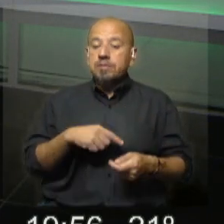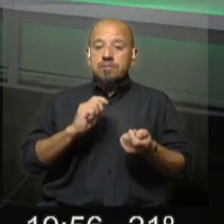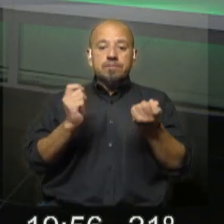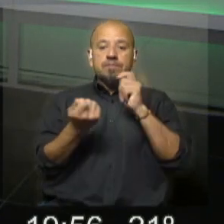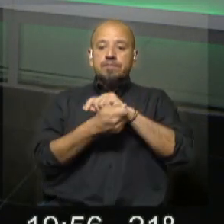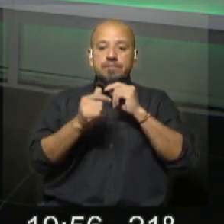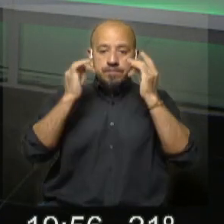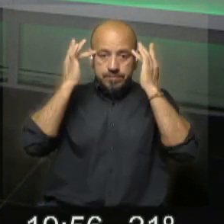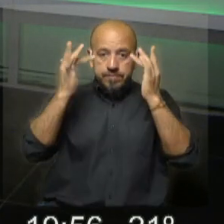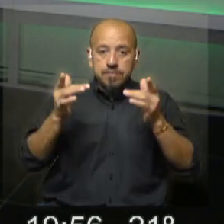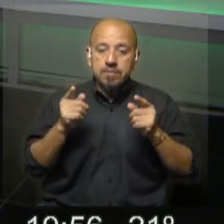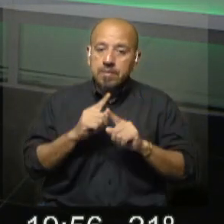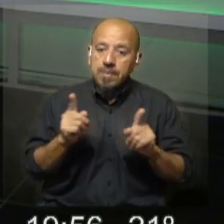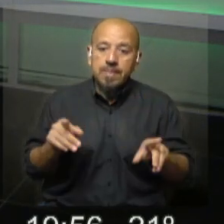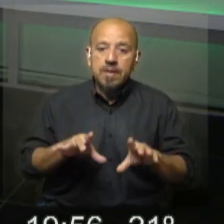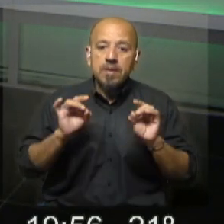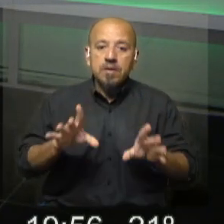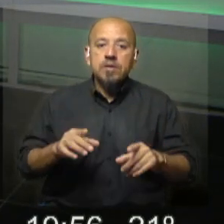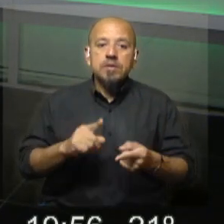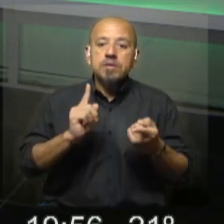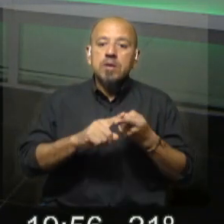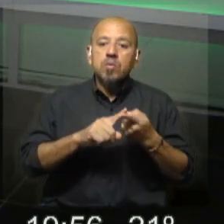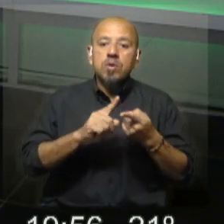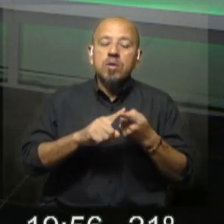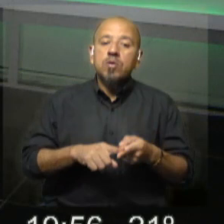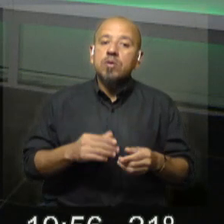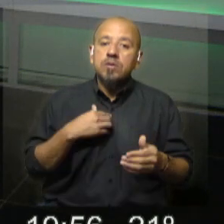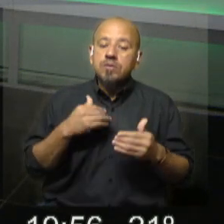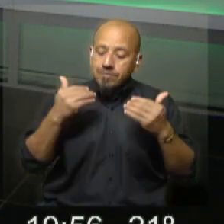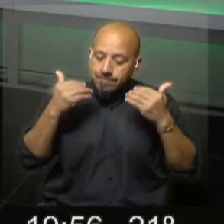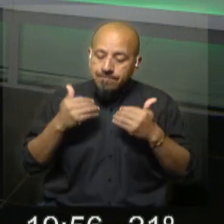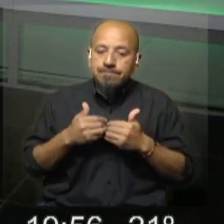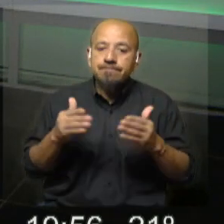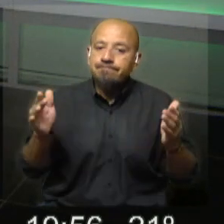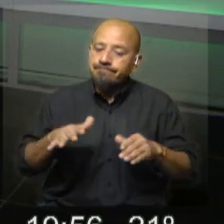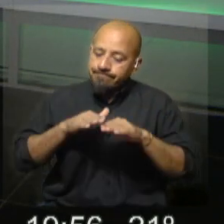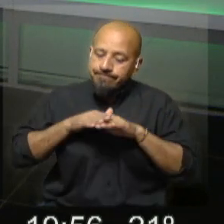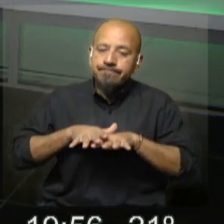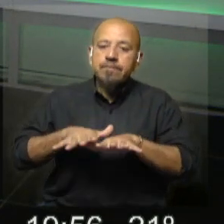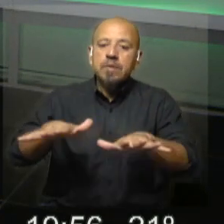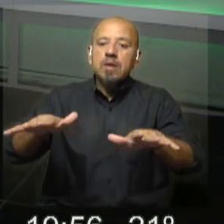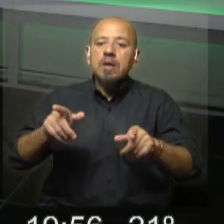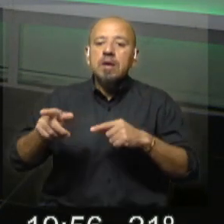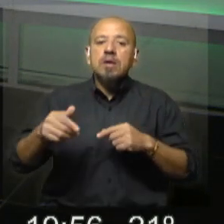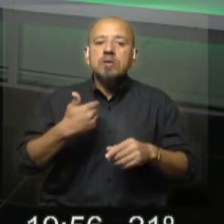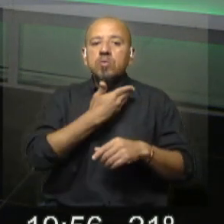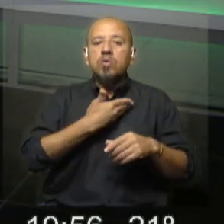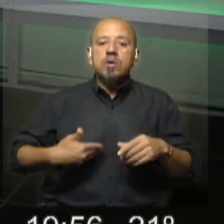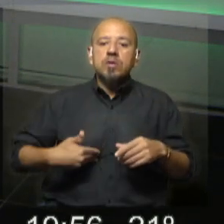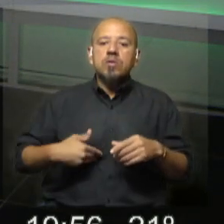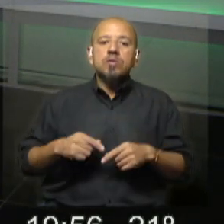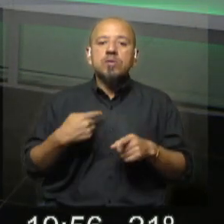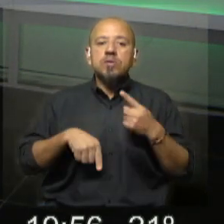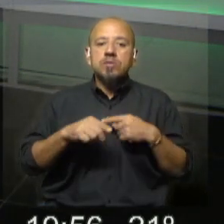educación no solamente requieren de acuerdos amplios, sino que trascienden lo que sucede en un gobierno en particular. Y